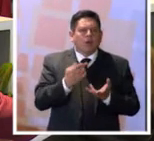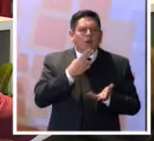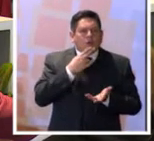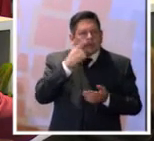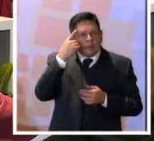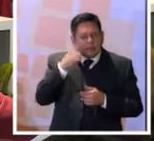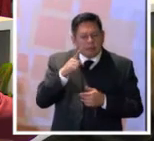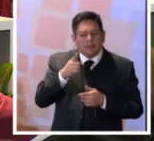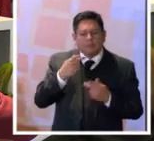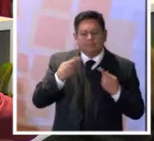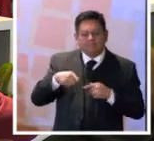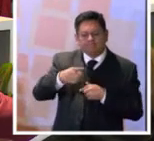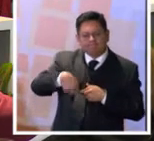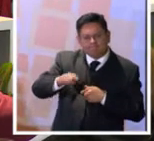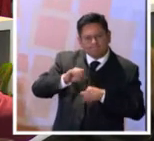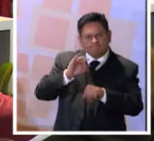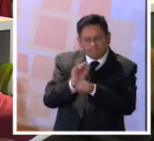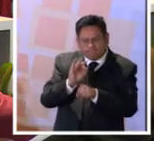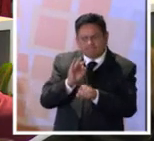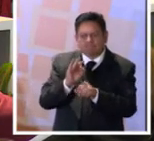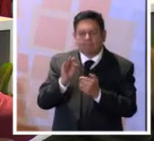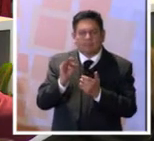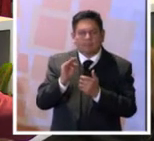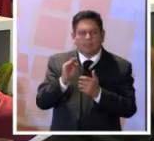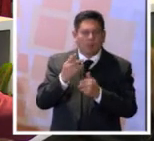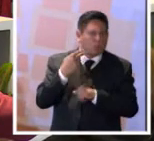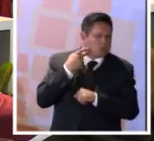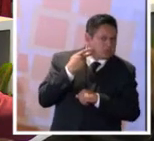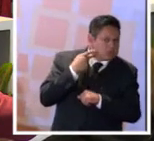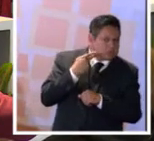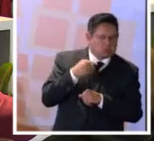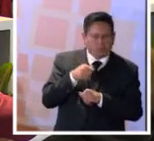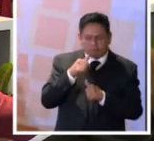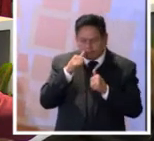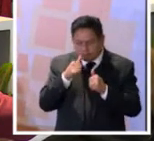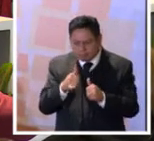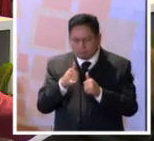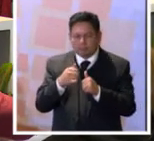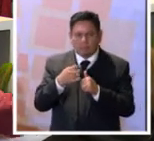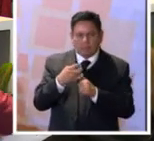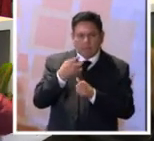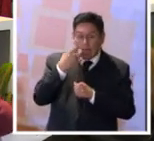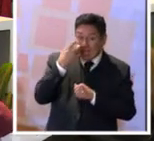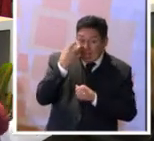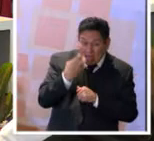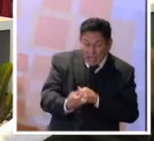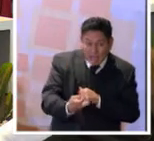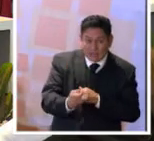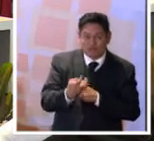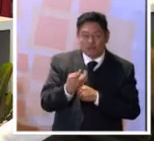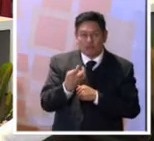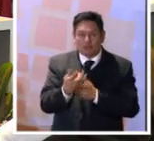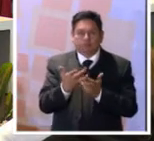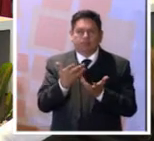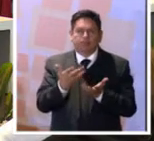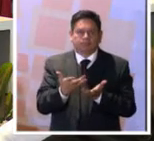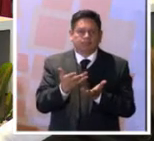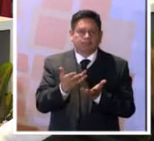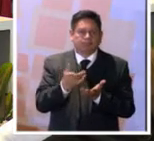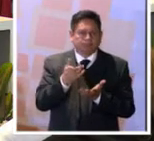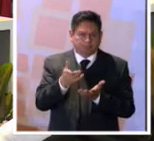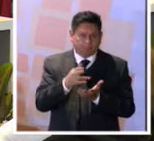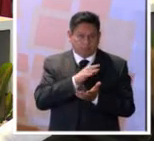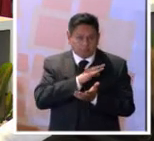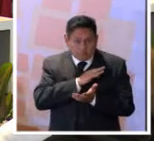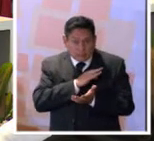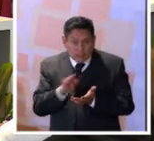Enrique, pues obviamente no derivan de una norma explícita, estaría superado el tema, ¿no? Sino de